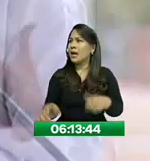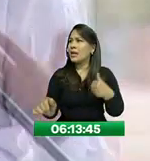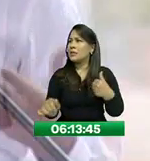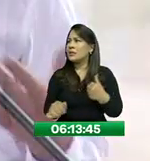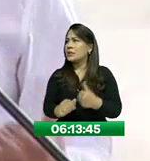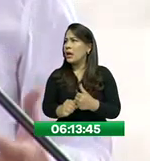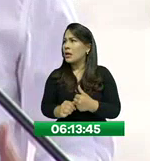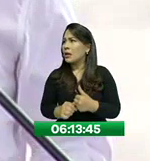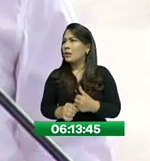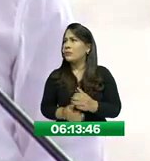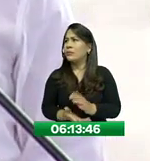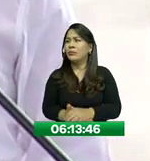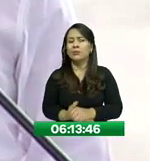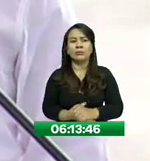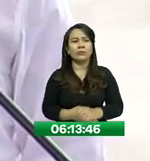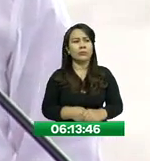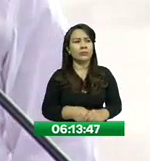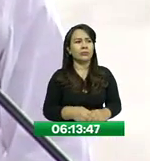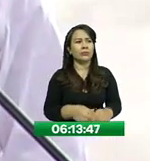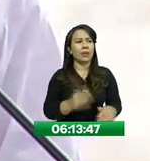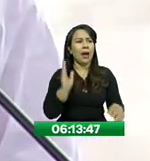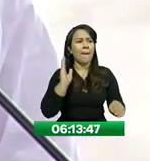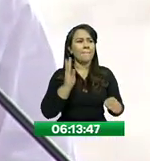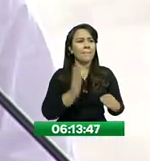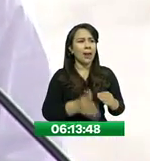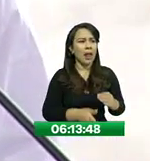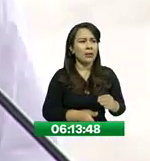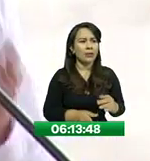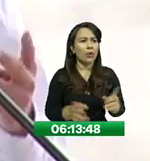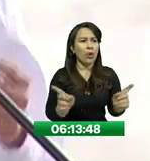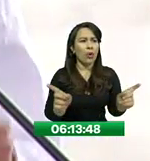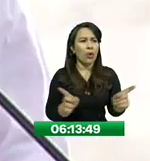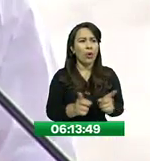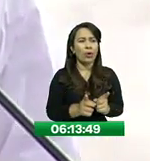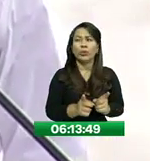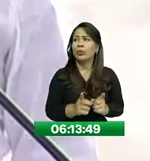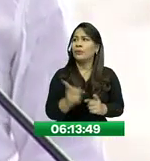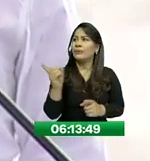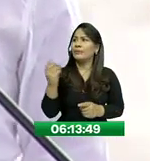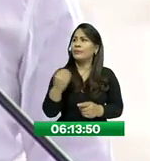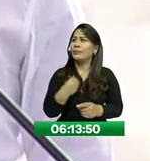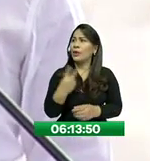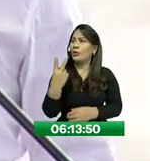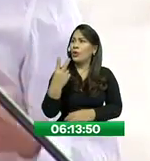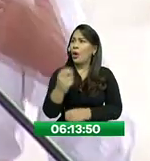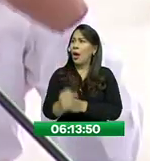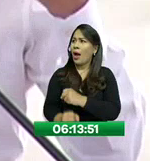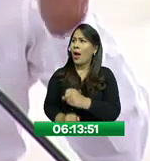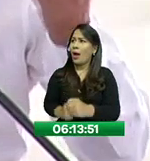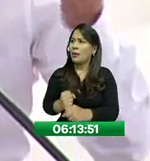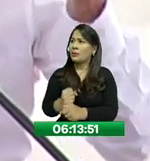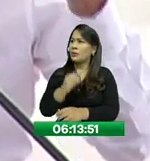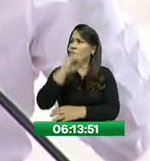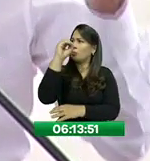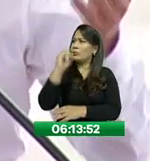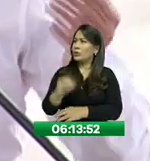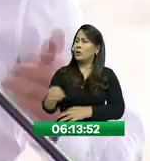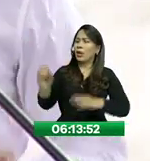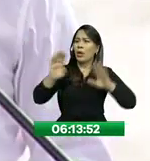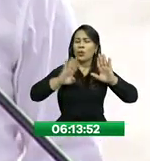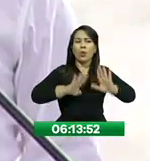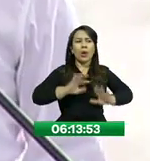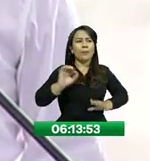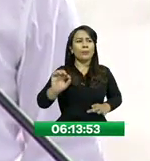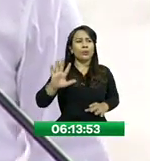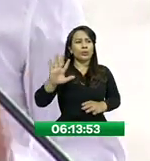coactiva. Las acreencias se cobraban en un plazo relativamente corto, 2 años, con tasas de interés del 9.5 para